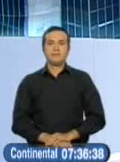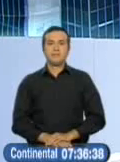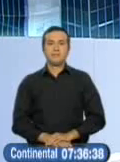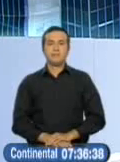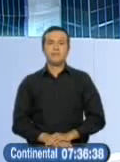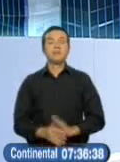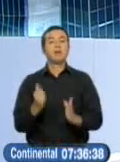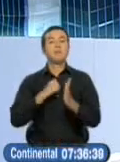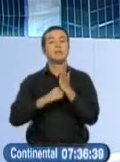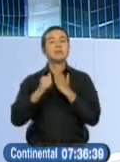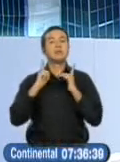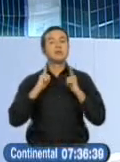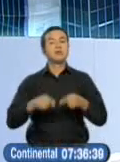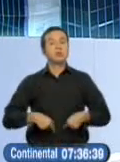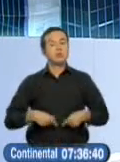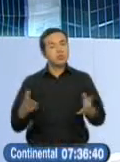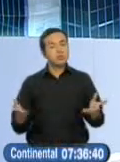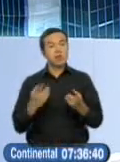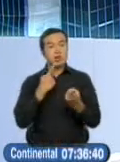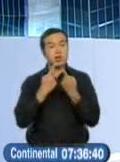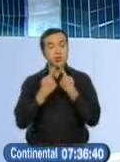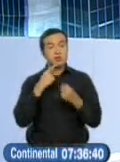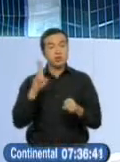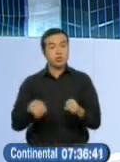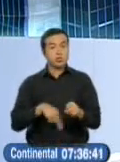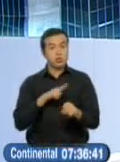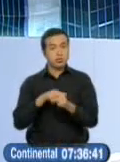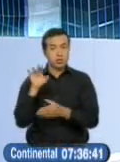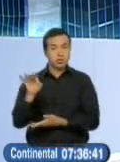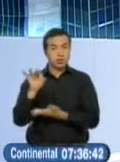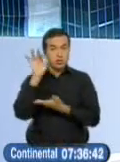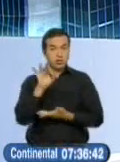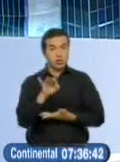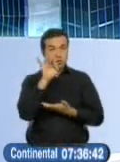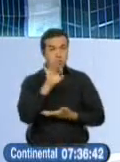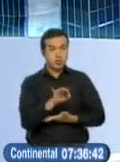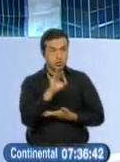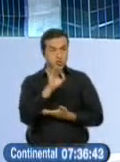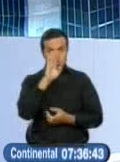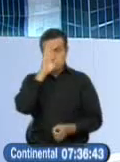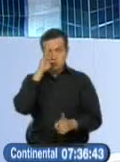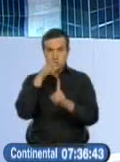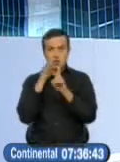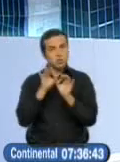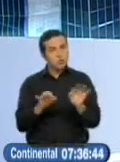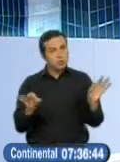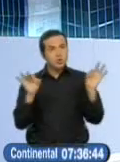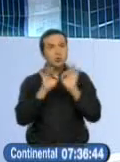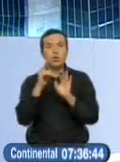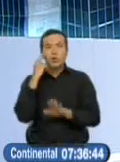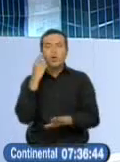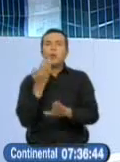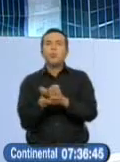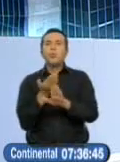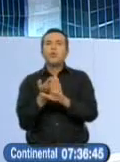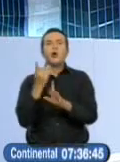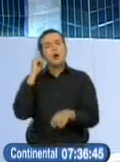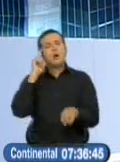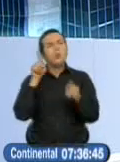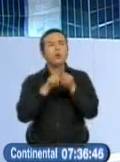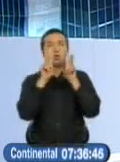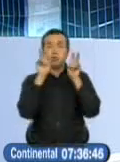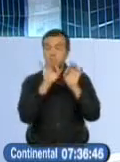su lado, el Ministerio de Salud impulsa el diálogo nacional con representantes de este sector. El objetivo principal es escuchar propuestas en busca de acuerdos sobre